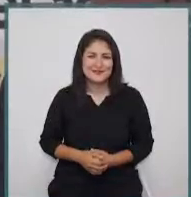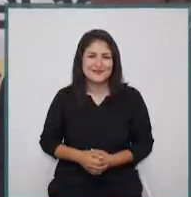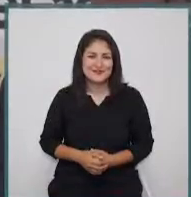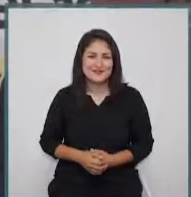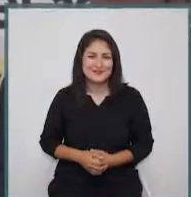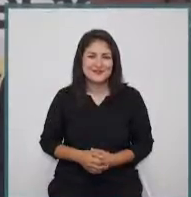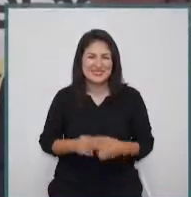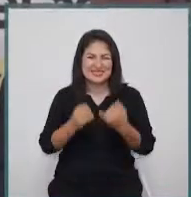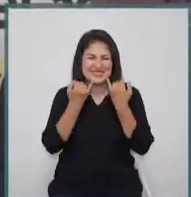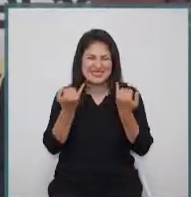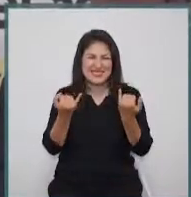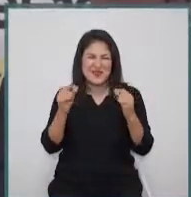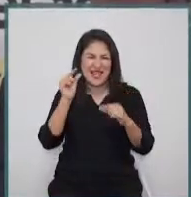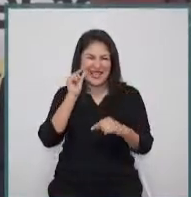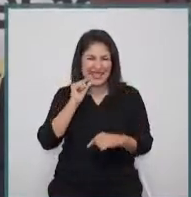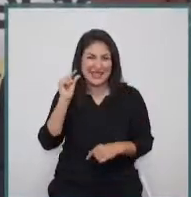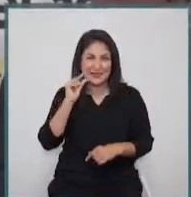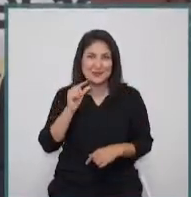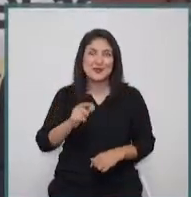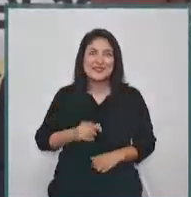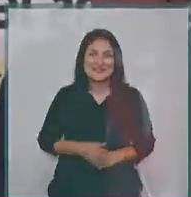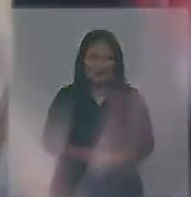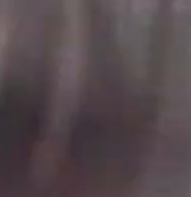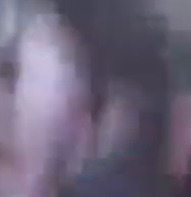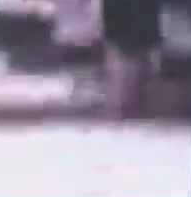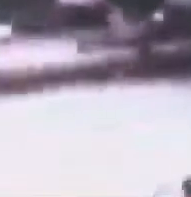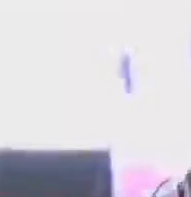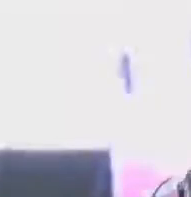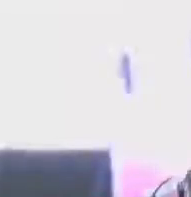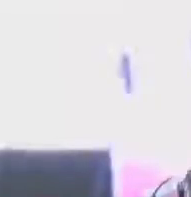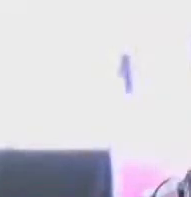atiramunia kaikunchao pichiki kusilsas kusillas jaña kasun.